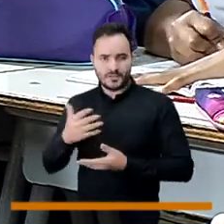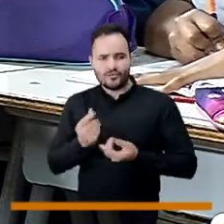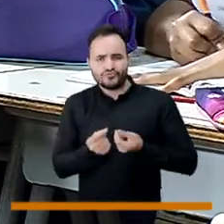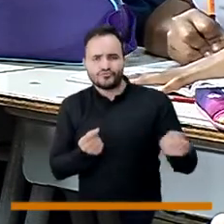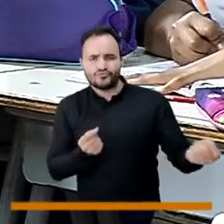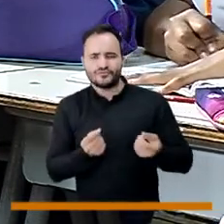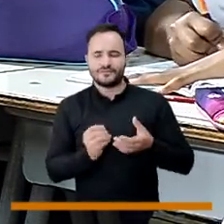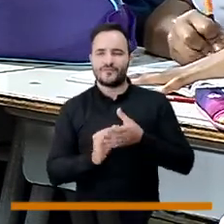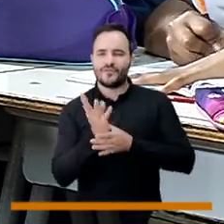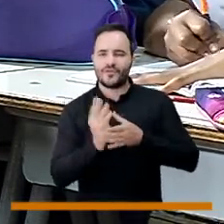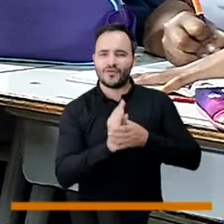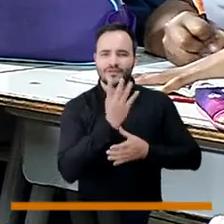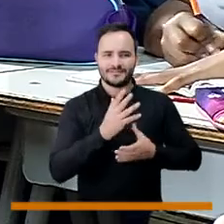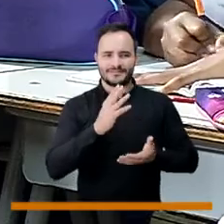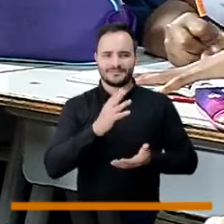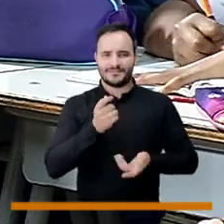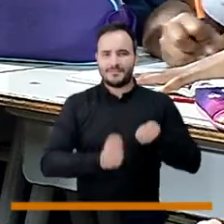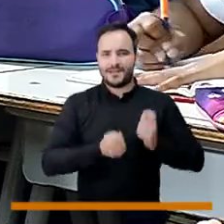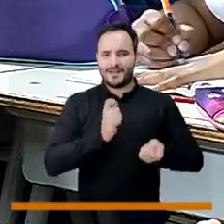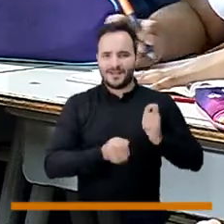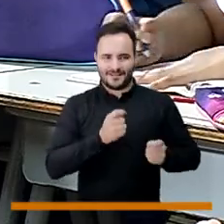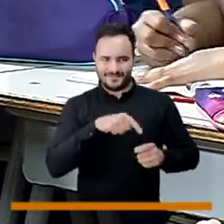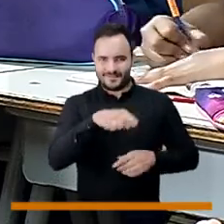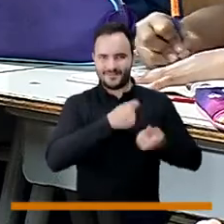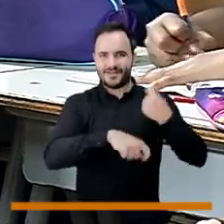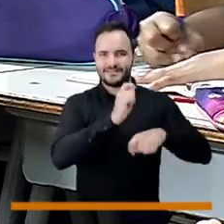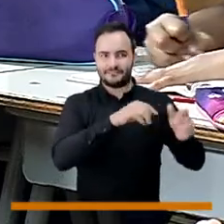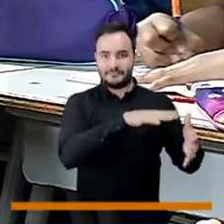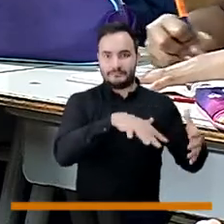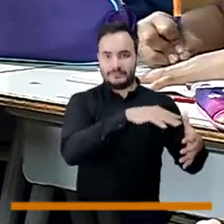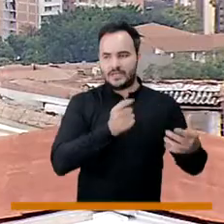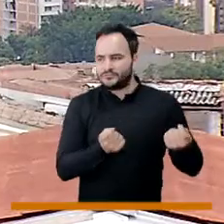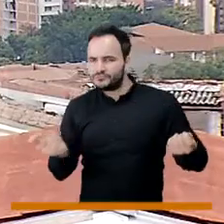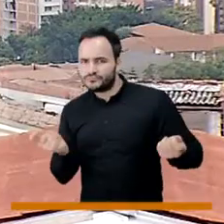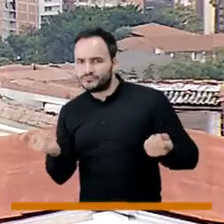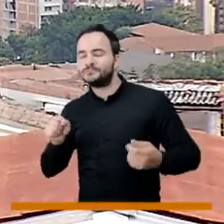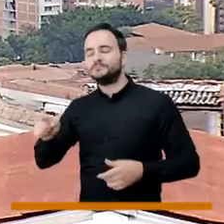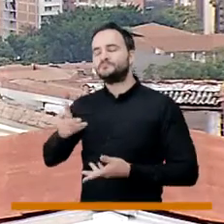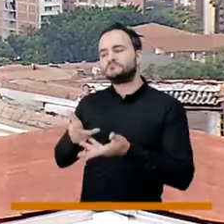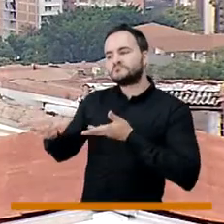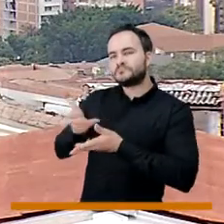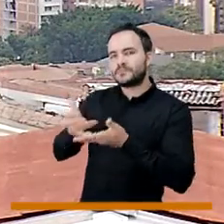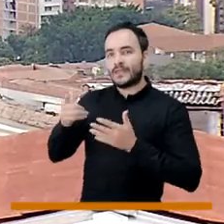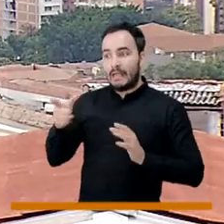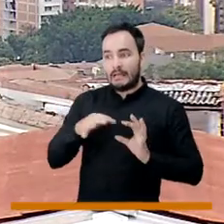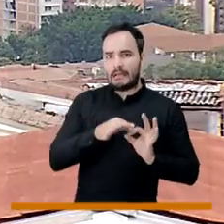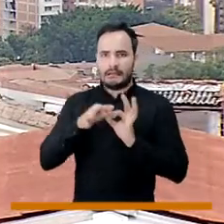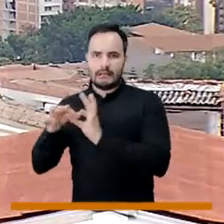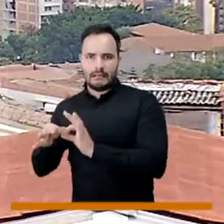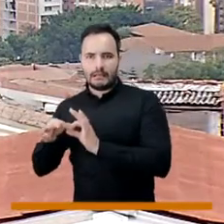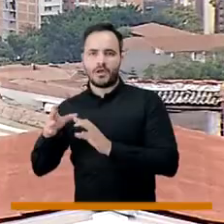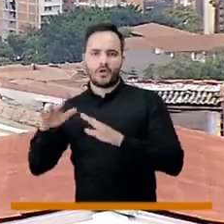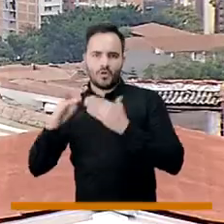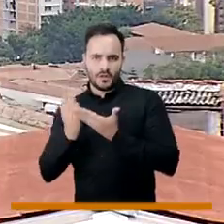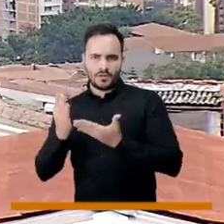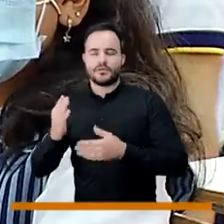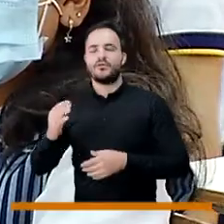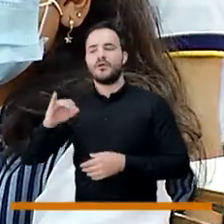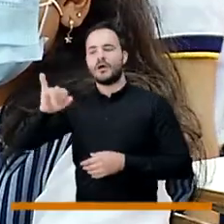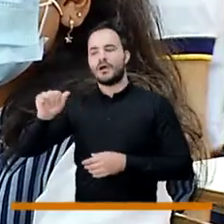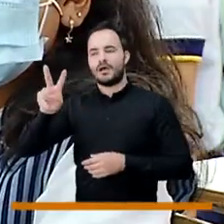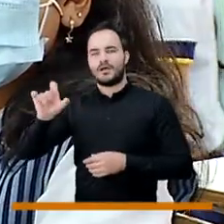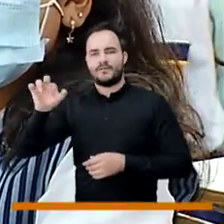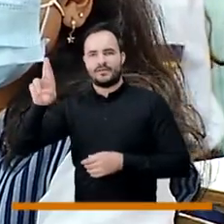boston de la placita de flores y estamos en una escuela que está ligada y depende de la institución educativa javiera londoño